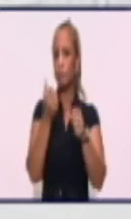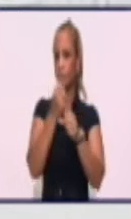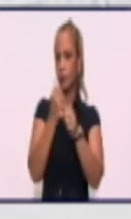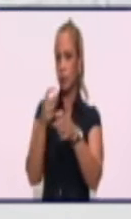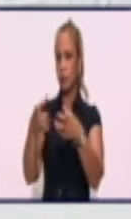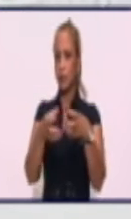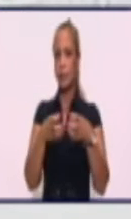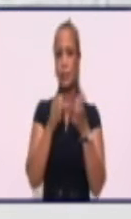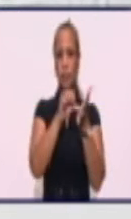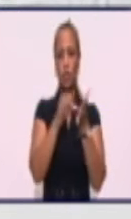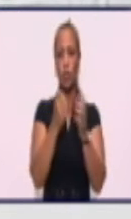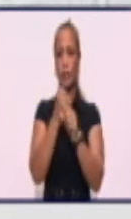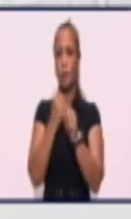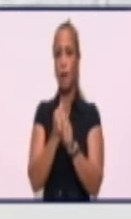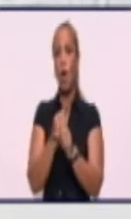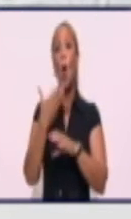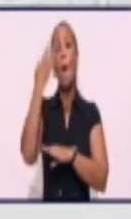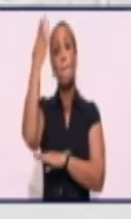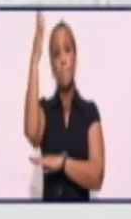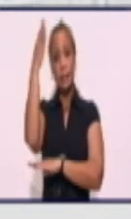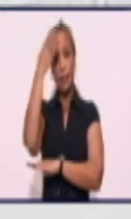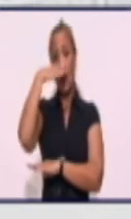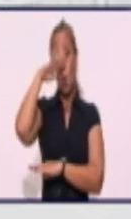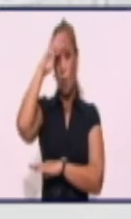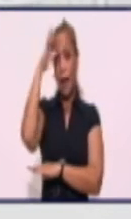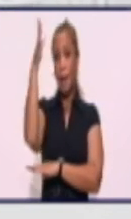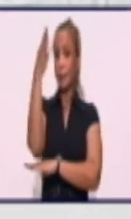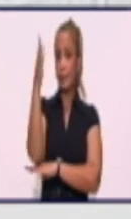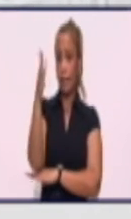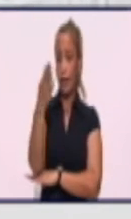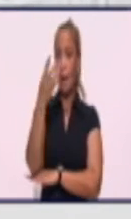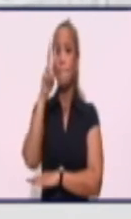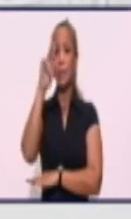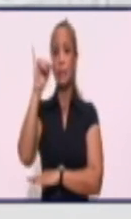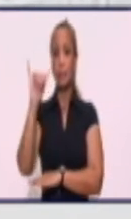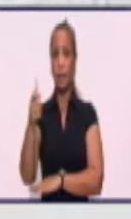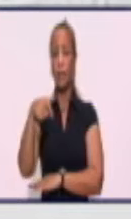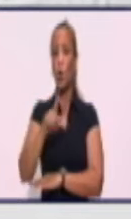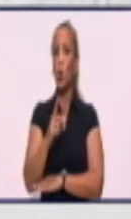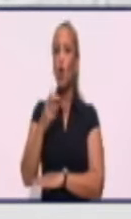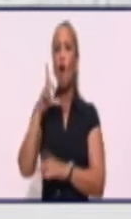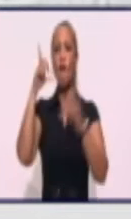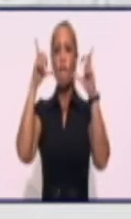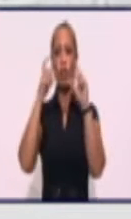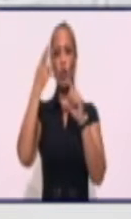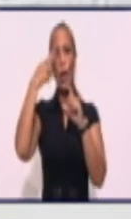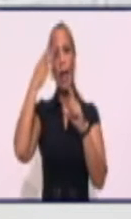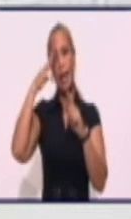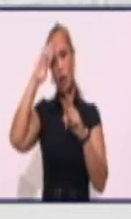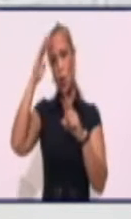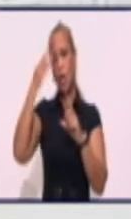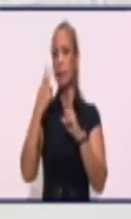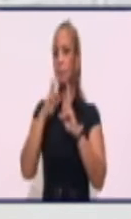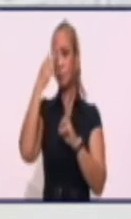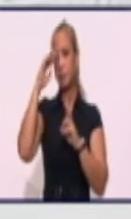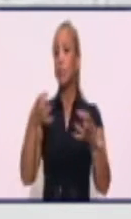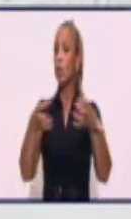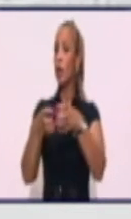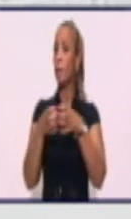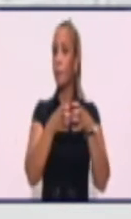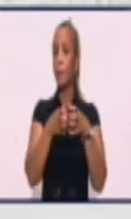con banderas cubanas, banderas del 26 de julio, fotos de héroes y mártires de la patria. Y hoy una importante representación de trabajadores